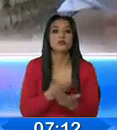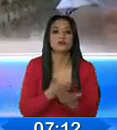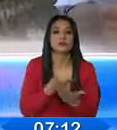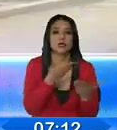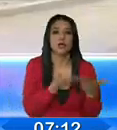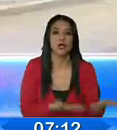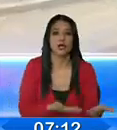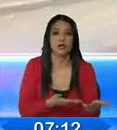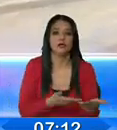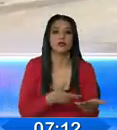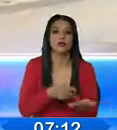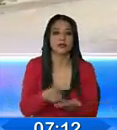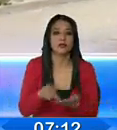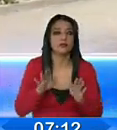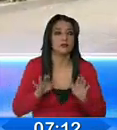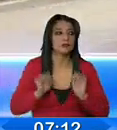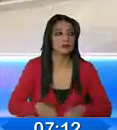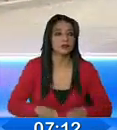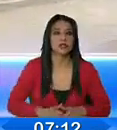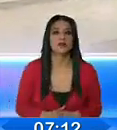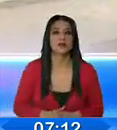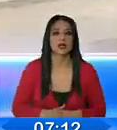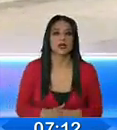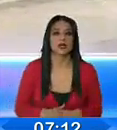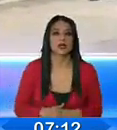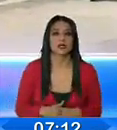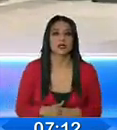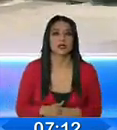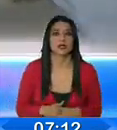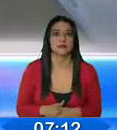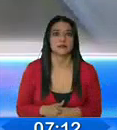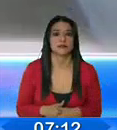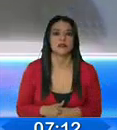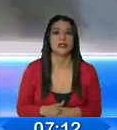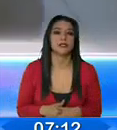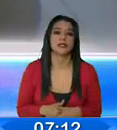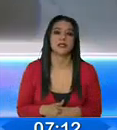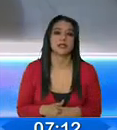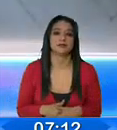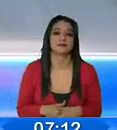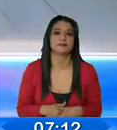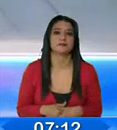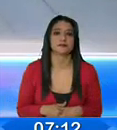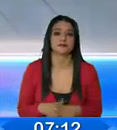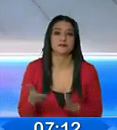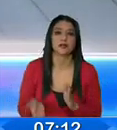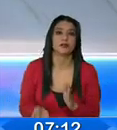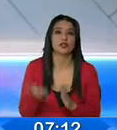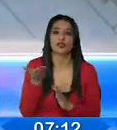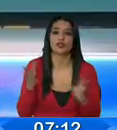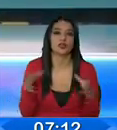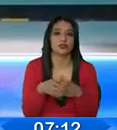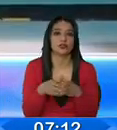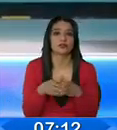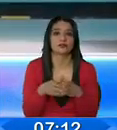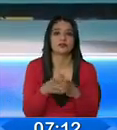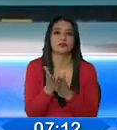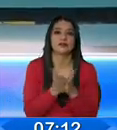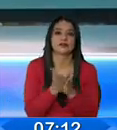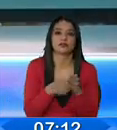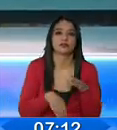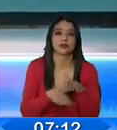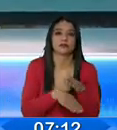pensiones mientras dure el estado de excepción. Se prohíbe el incremento en tarifas o tasas de servicios